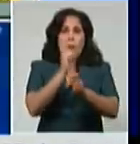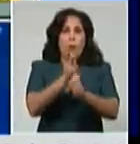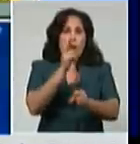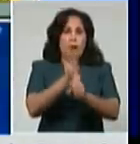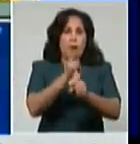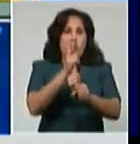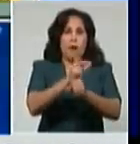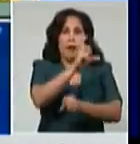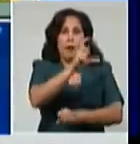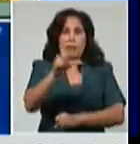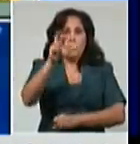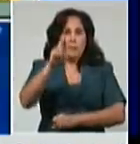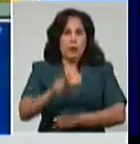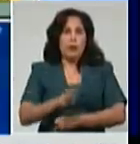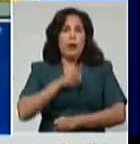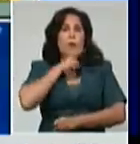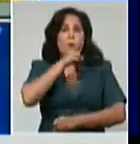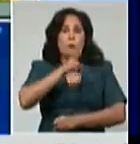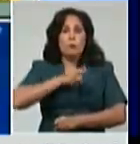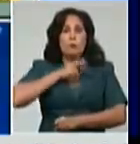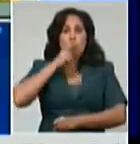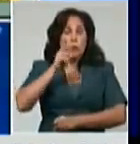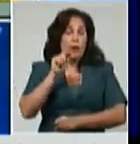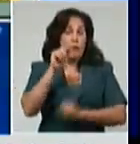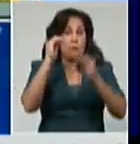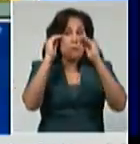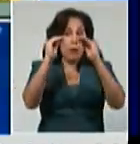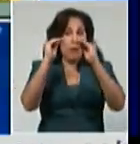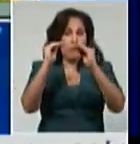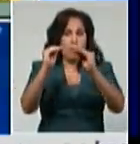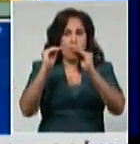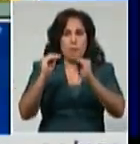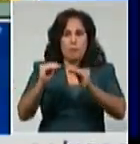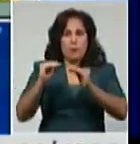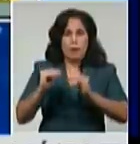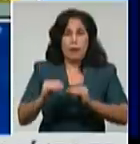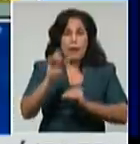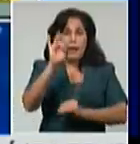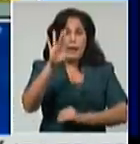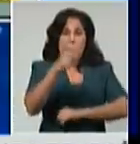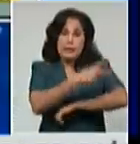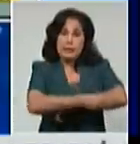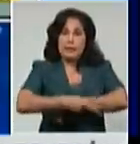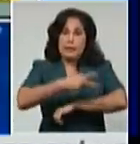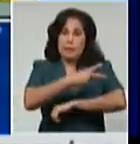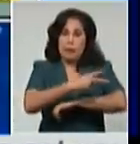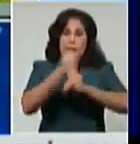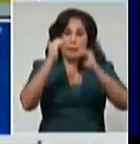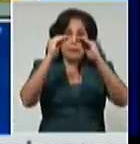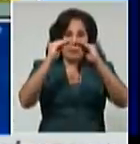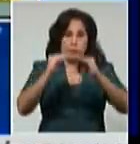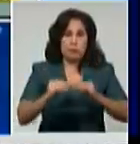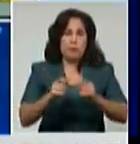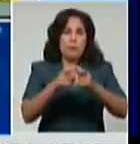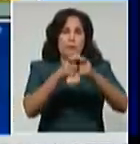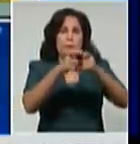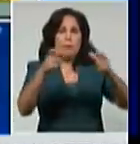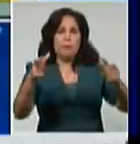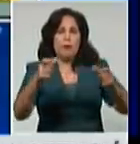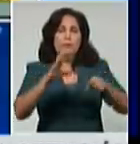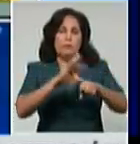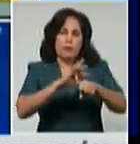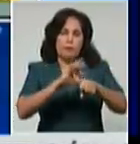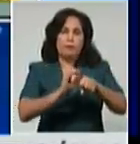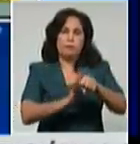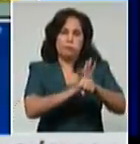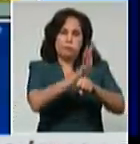Rica, Honduras. Pudiéramos decir que son los 15 países con mayor número de casos